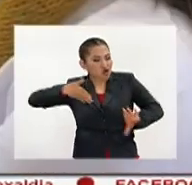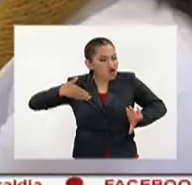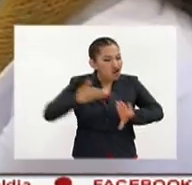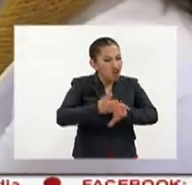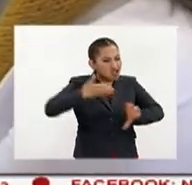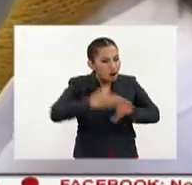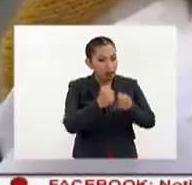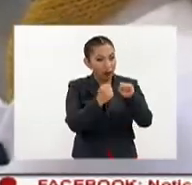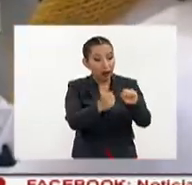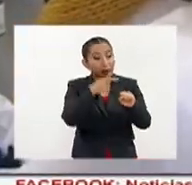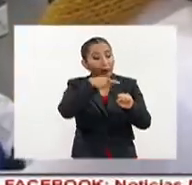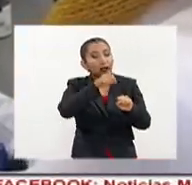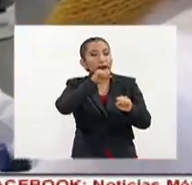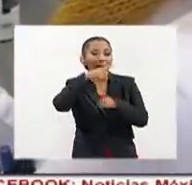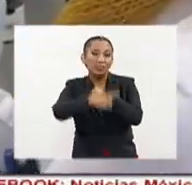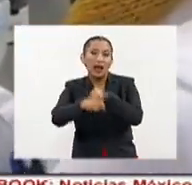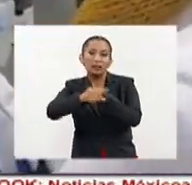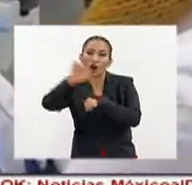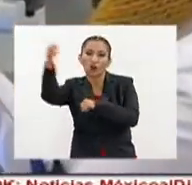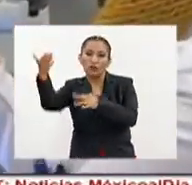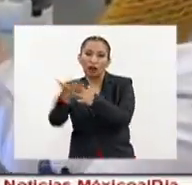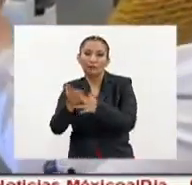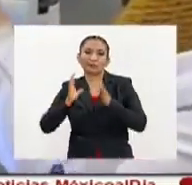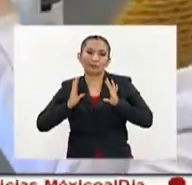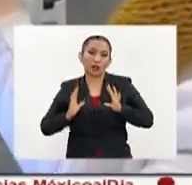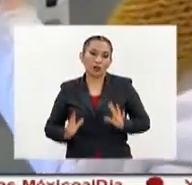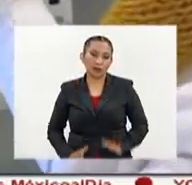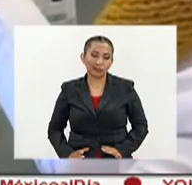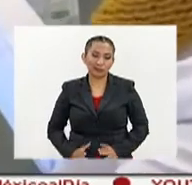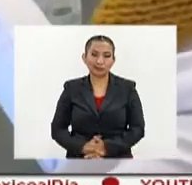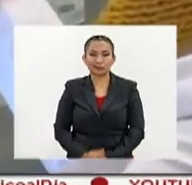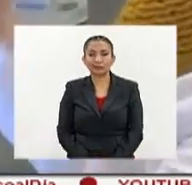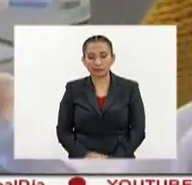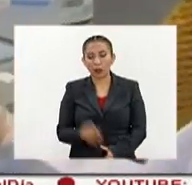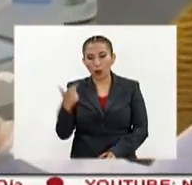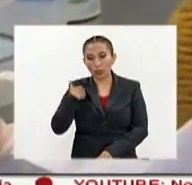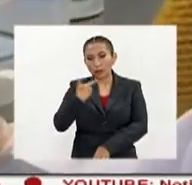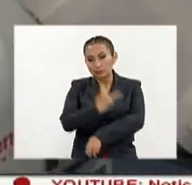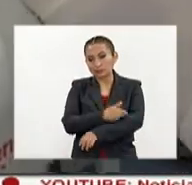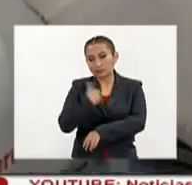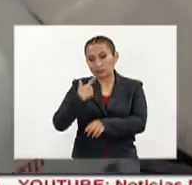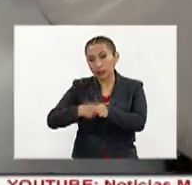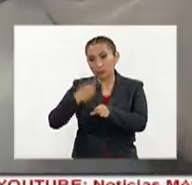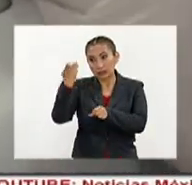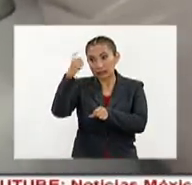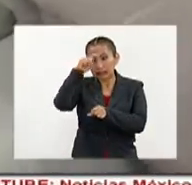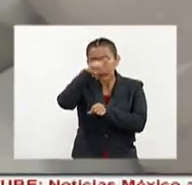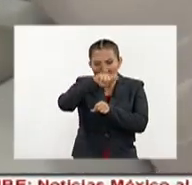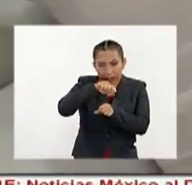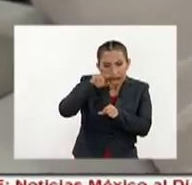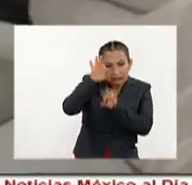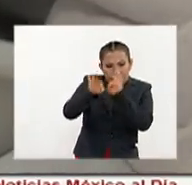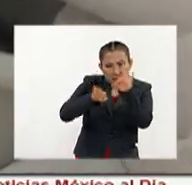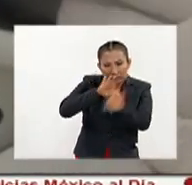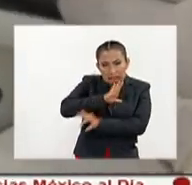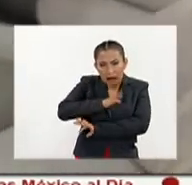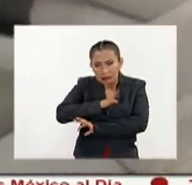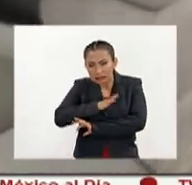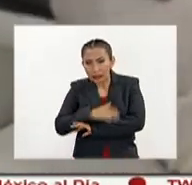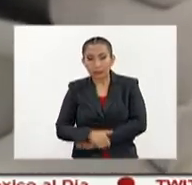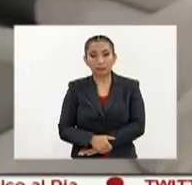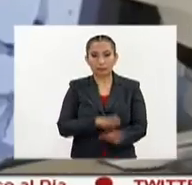agresiva, pero a su vez dañan otras partes del organismo humano, por eso la complejidad de tratar esta